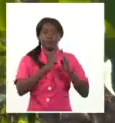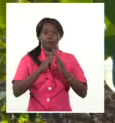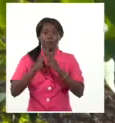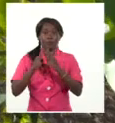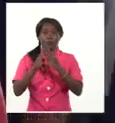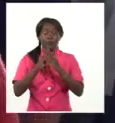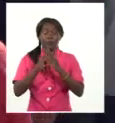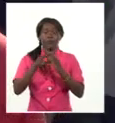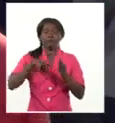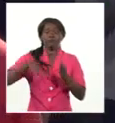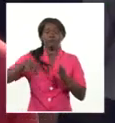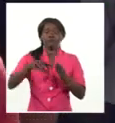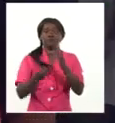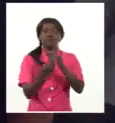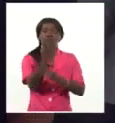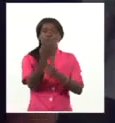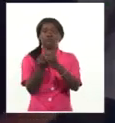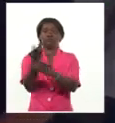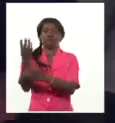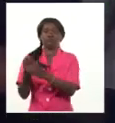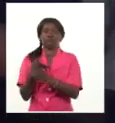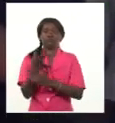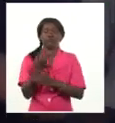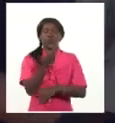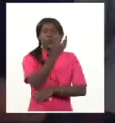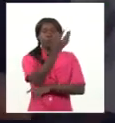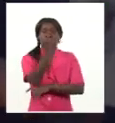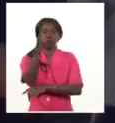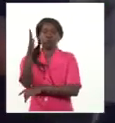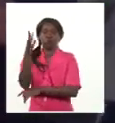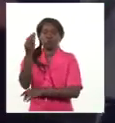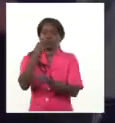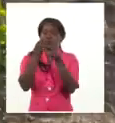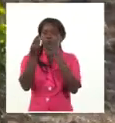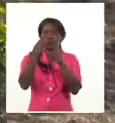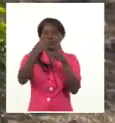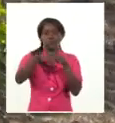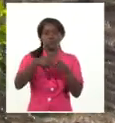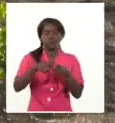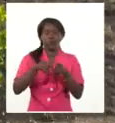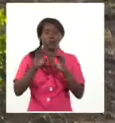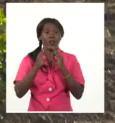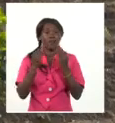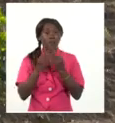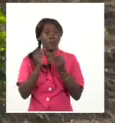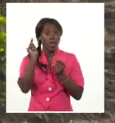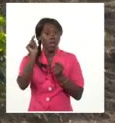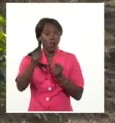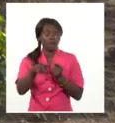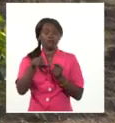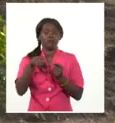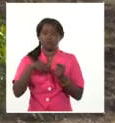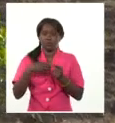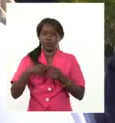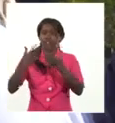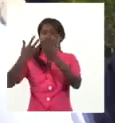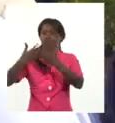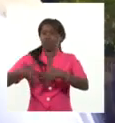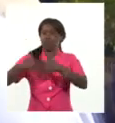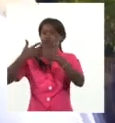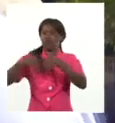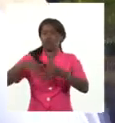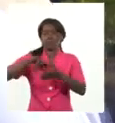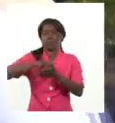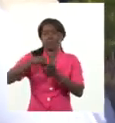a la cooperativa de créditos y servicios Ramón Pando Ferrer donde una familia Tunera desarrolla hace siete años un